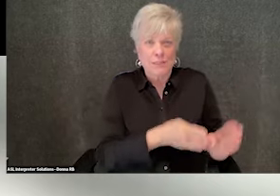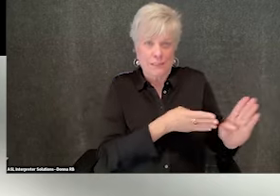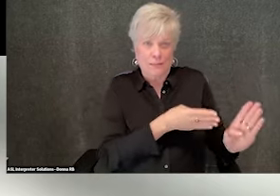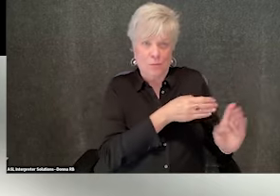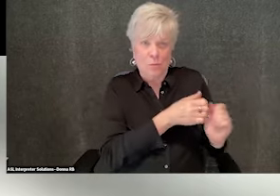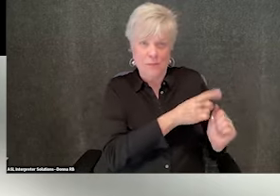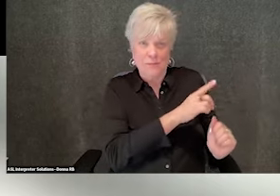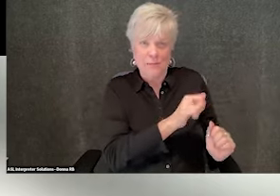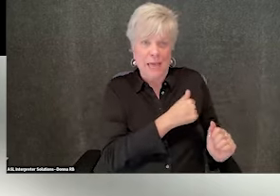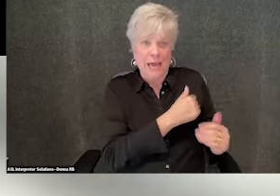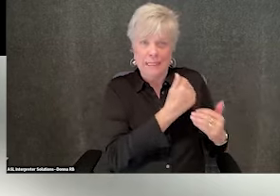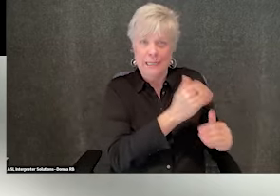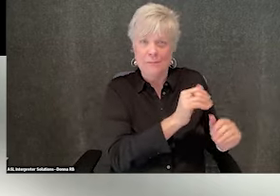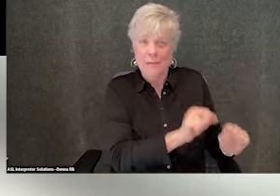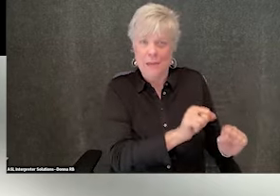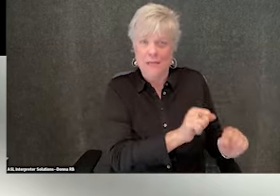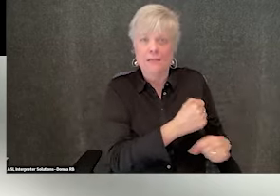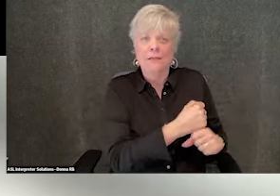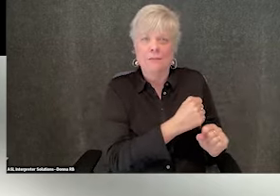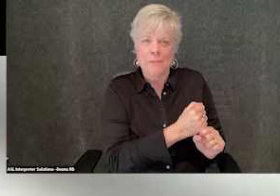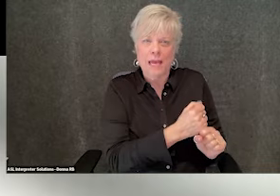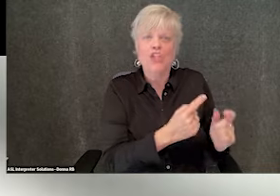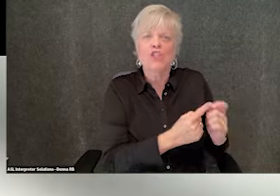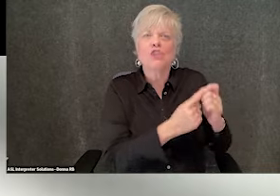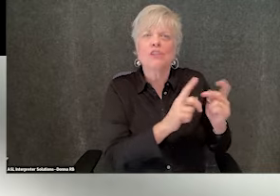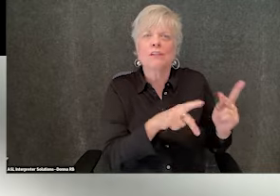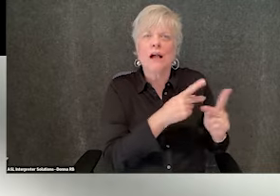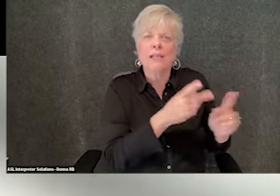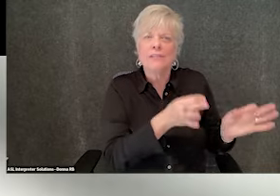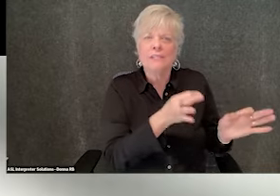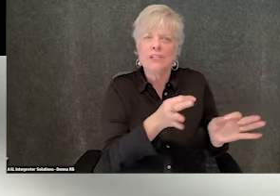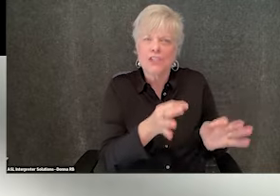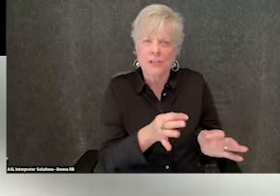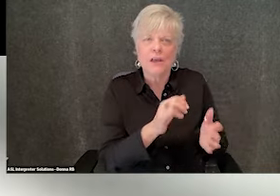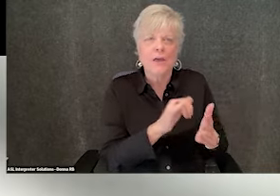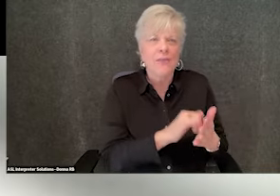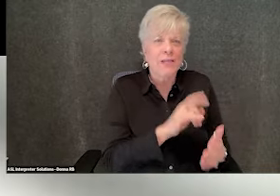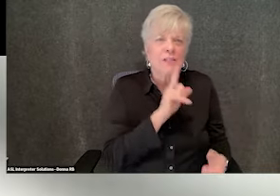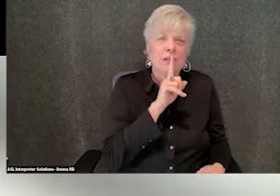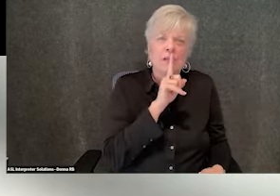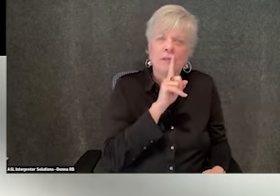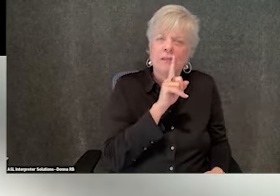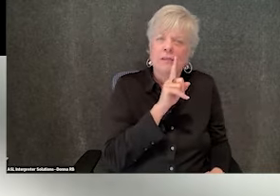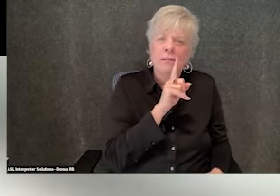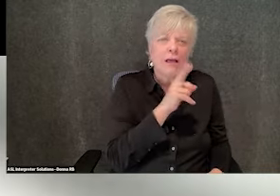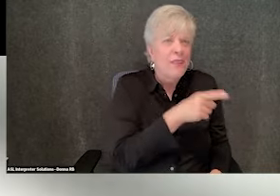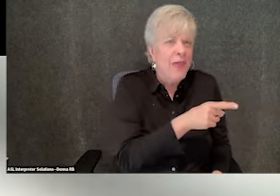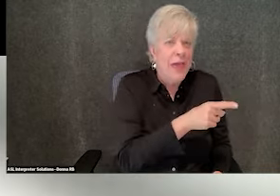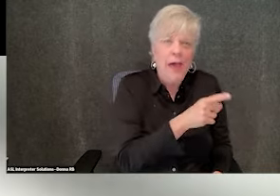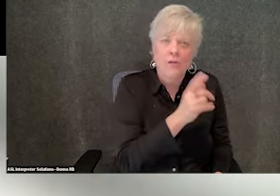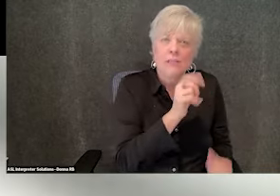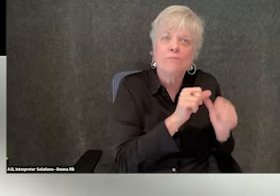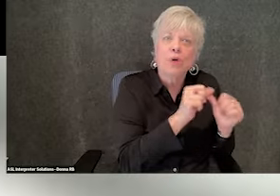que la persona tiene capacidad muy limitada a tomar alguna